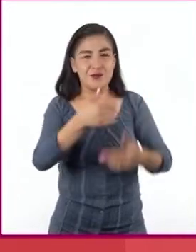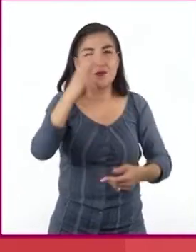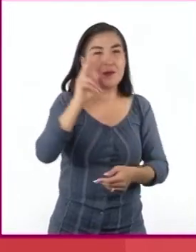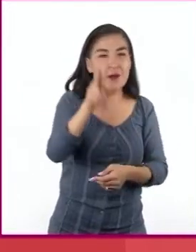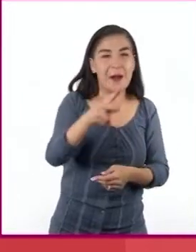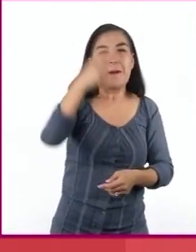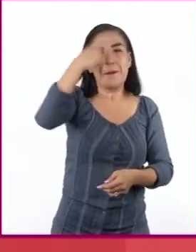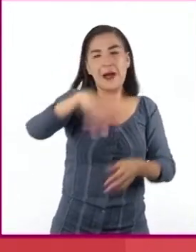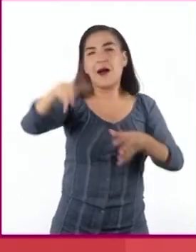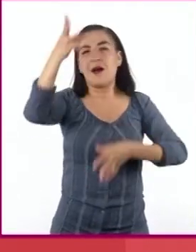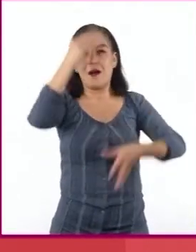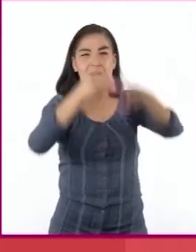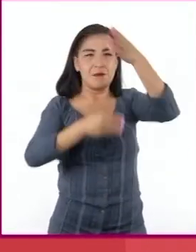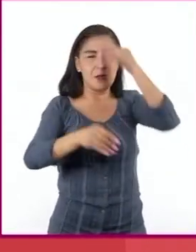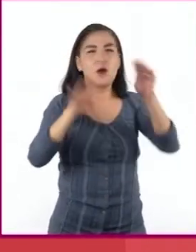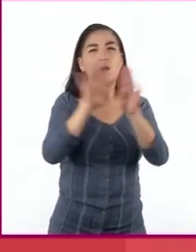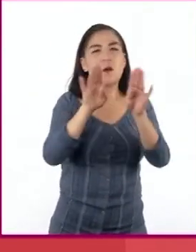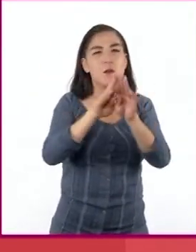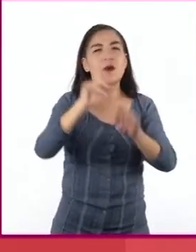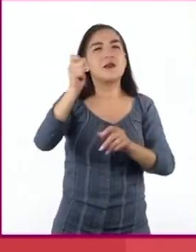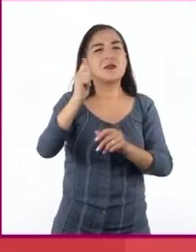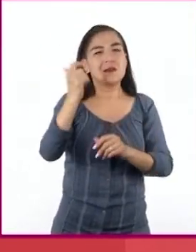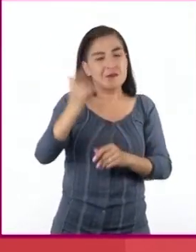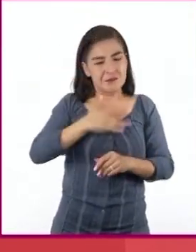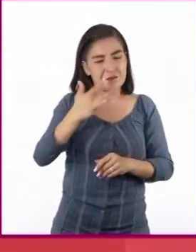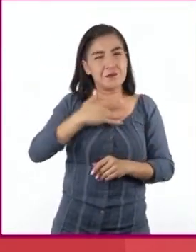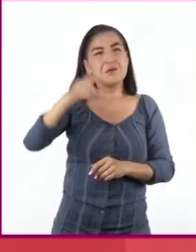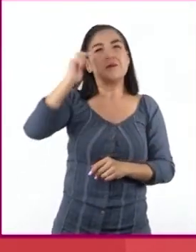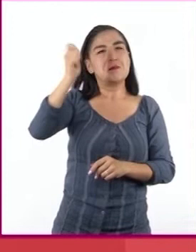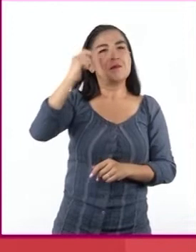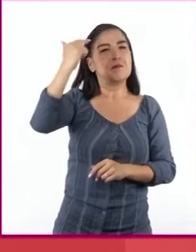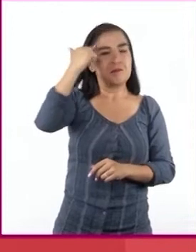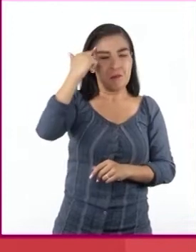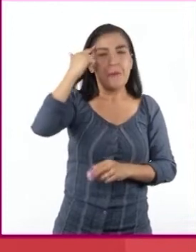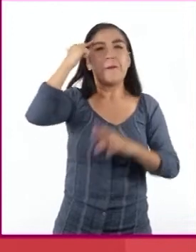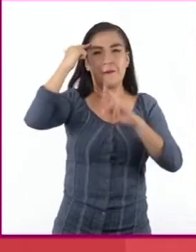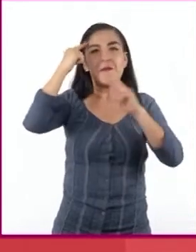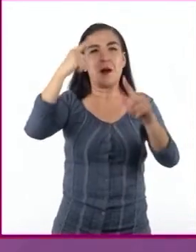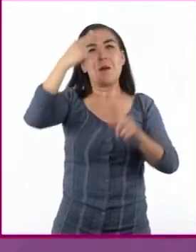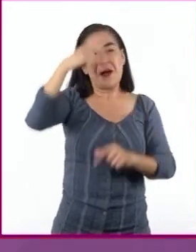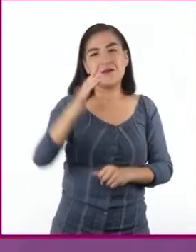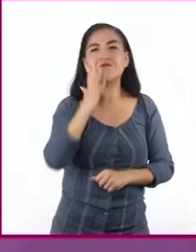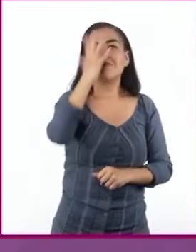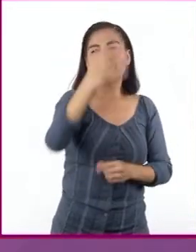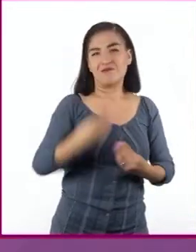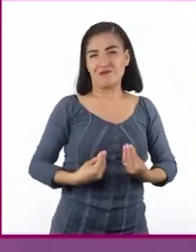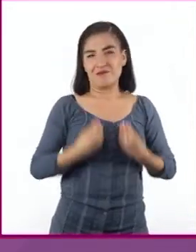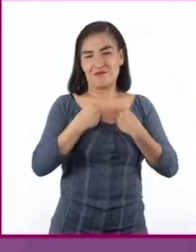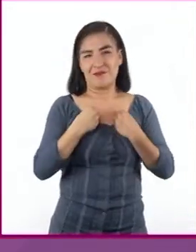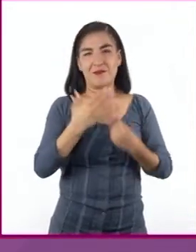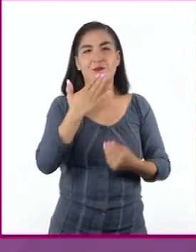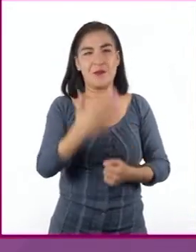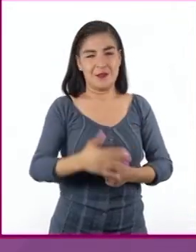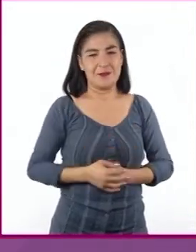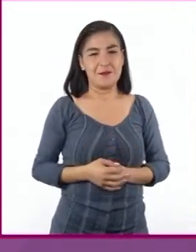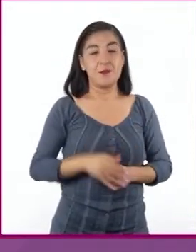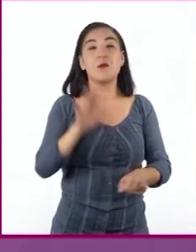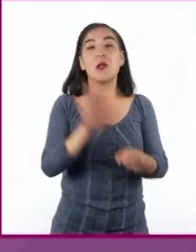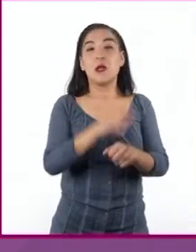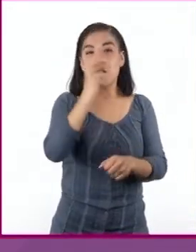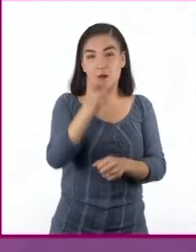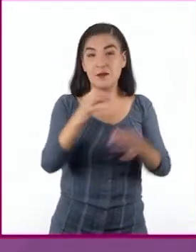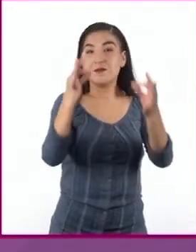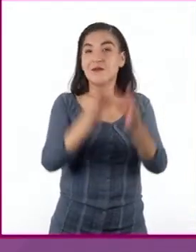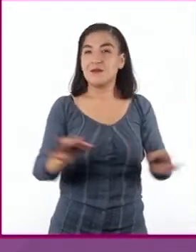aprender a construirla y a emplearla como parte de nuestra vida. Por eso es muy importante